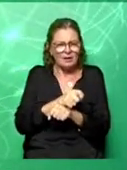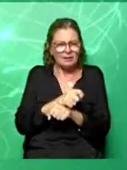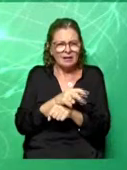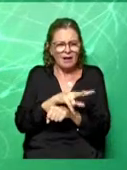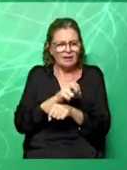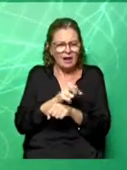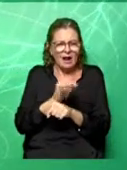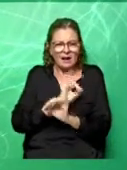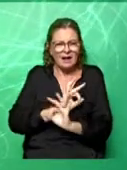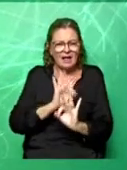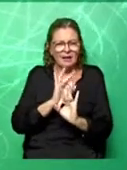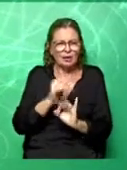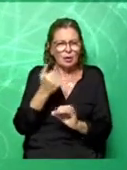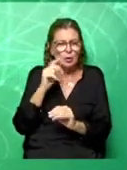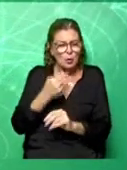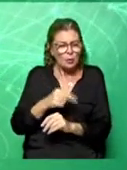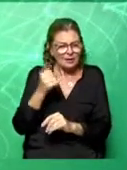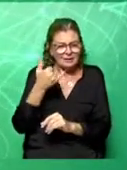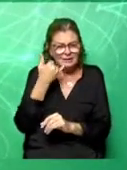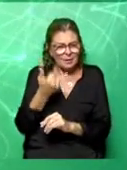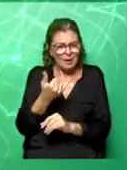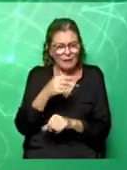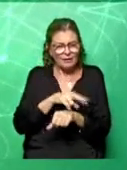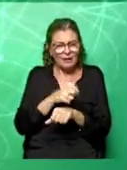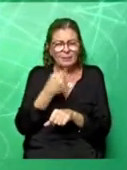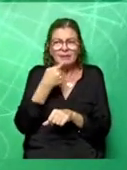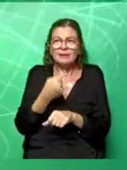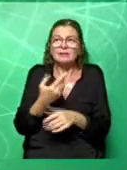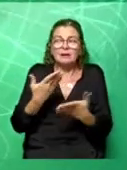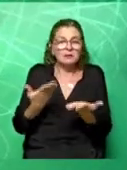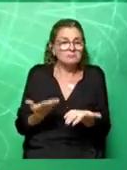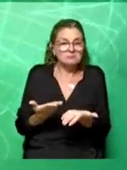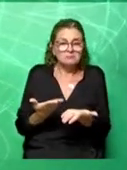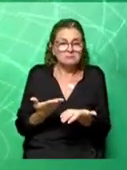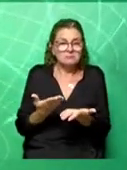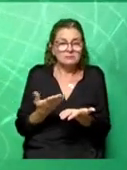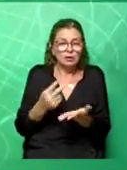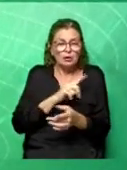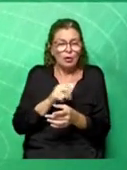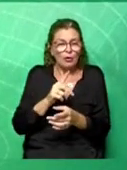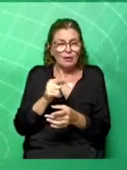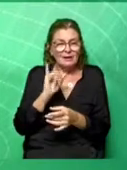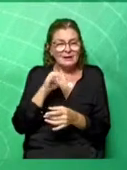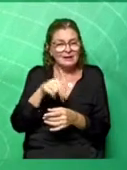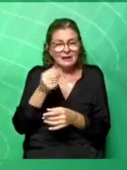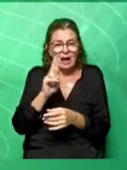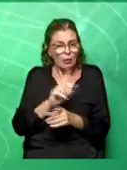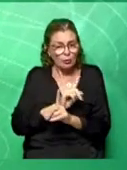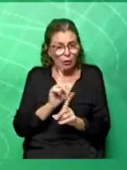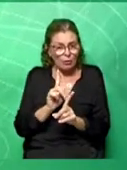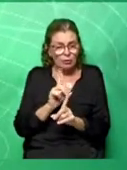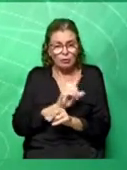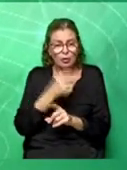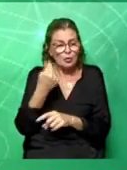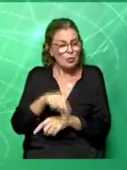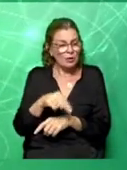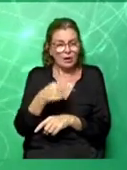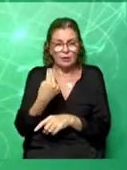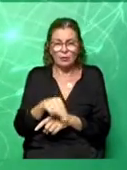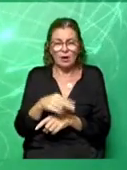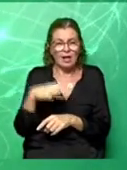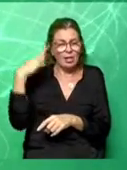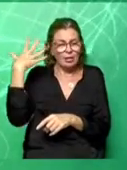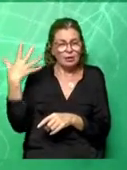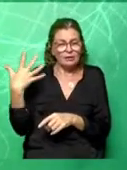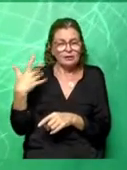fiscal. ¿Nunca te han llamado de fiscalía para decirte? No. ¿De INAU tampoco? De INAU tampoco, nunca. Hay adolescentes,